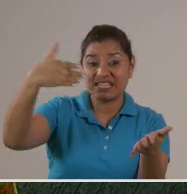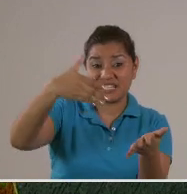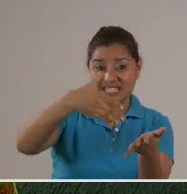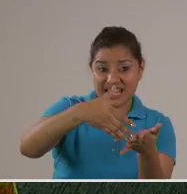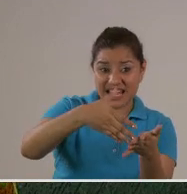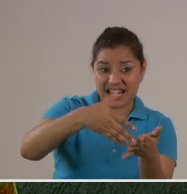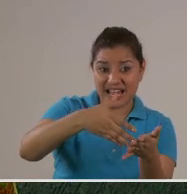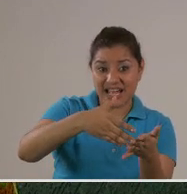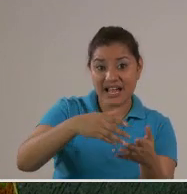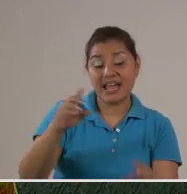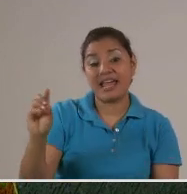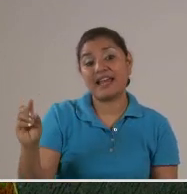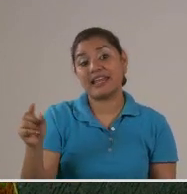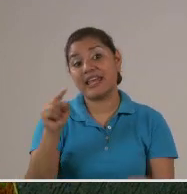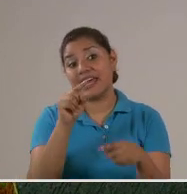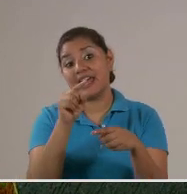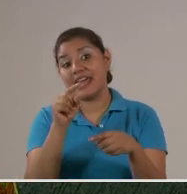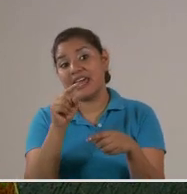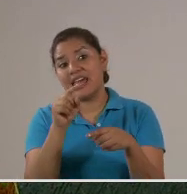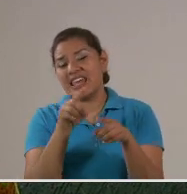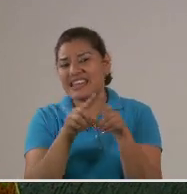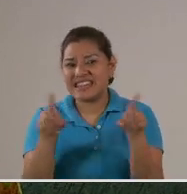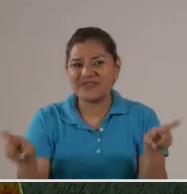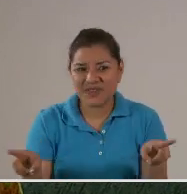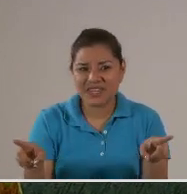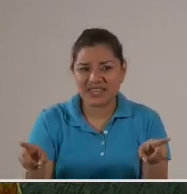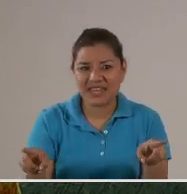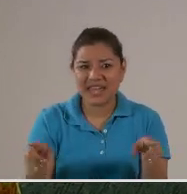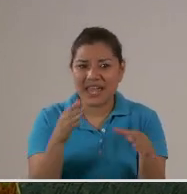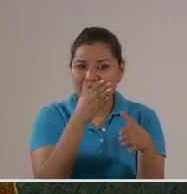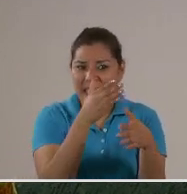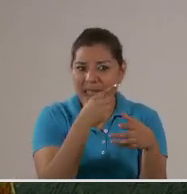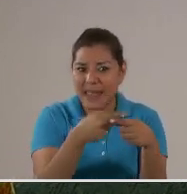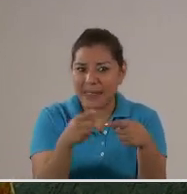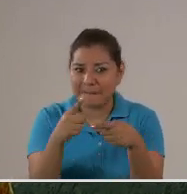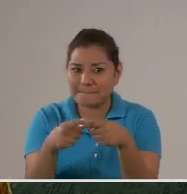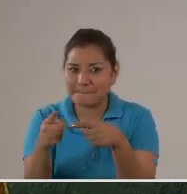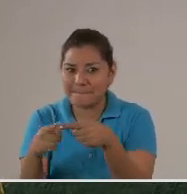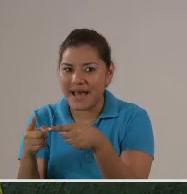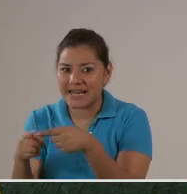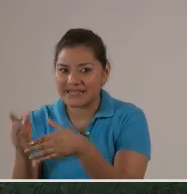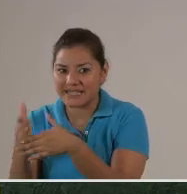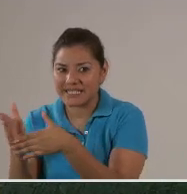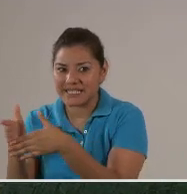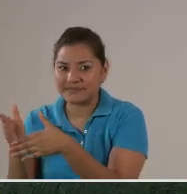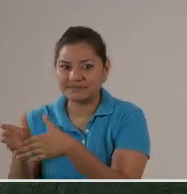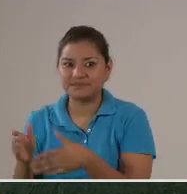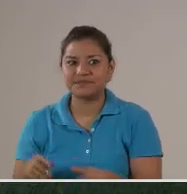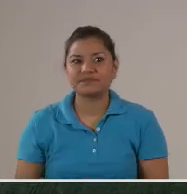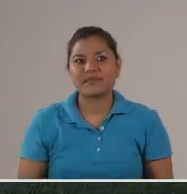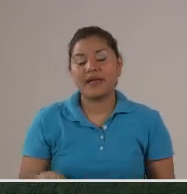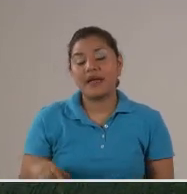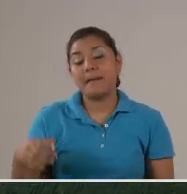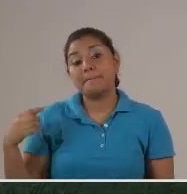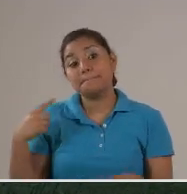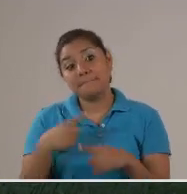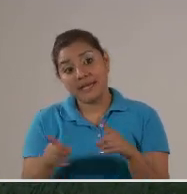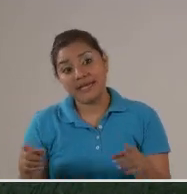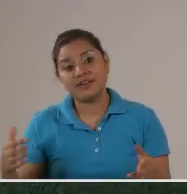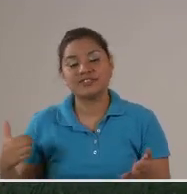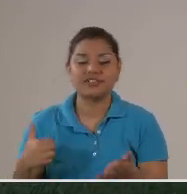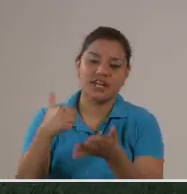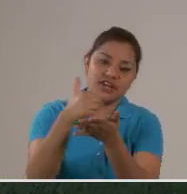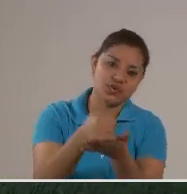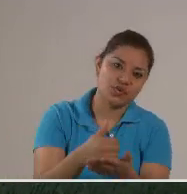el destructor pero pero él se auxilia de otra potestad el destructor se auxilia de otra potestad qué